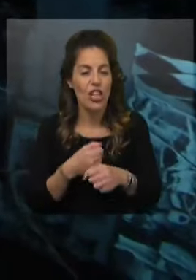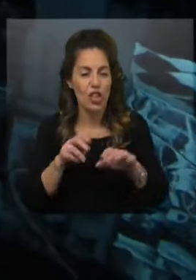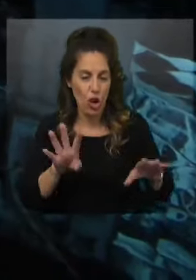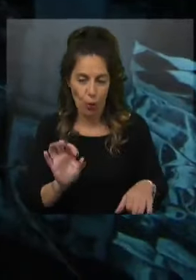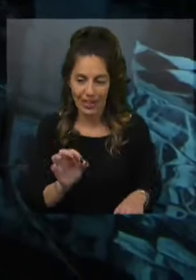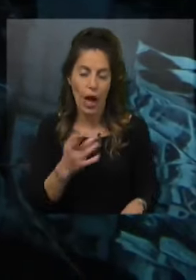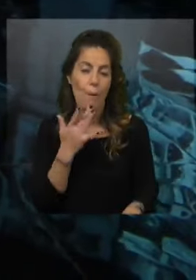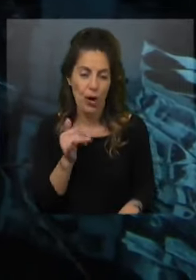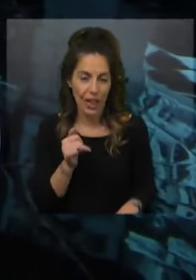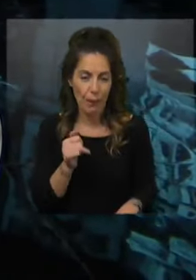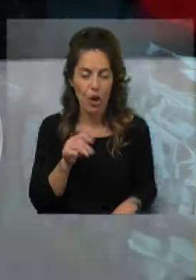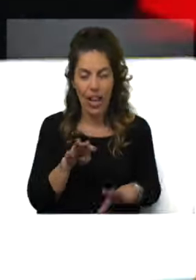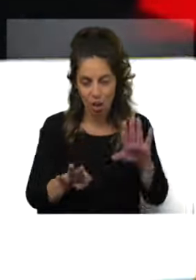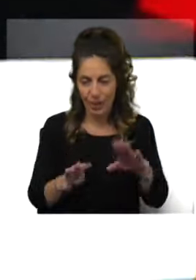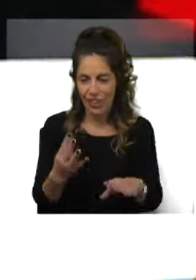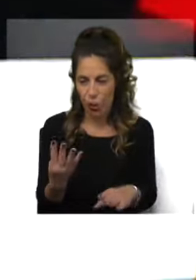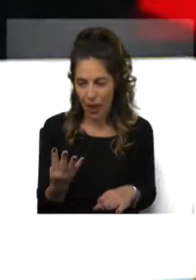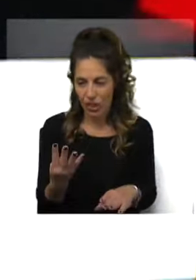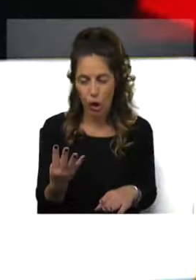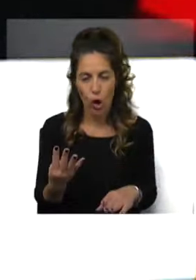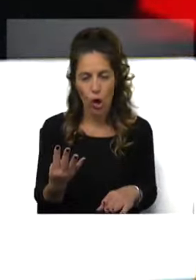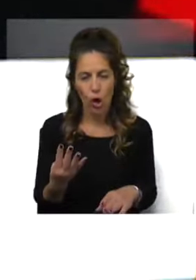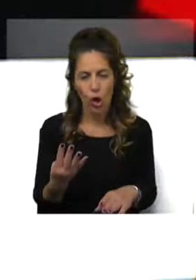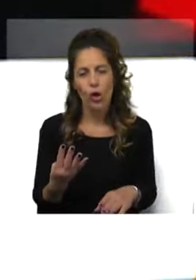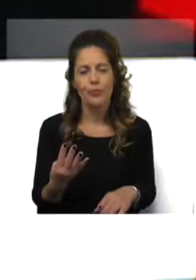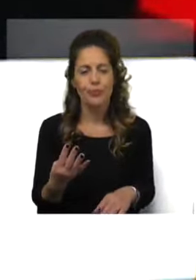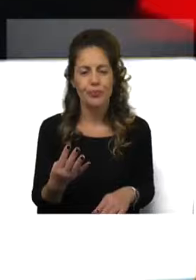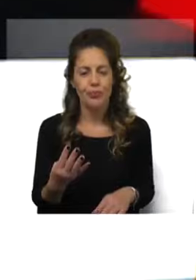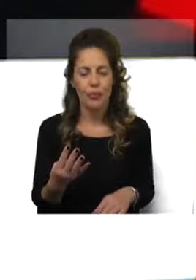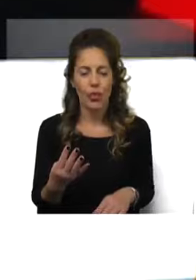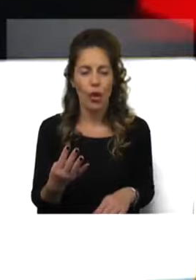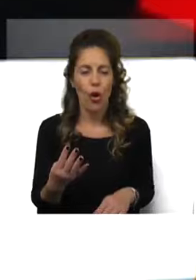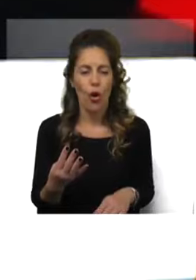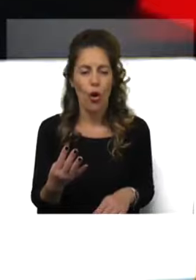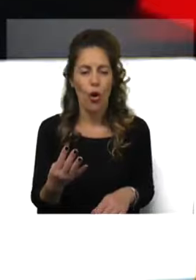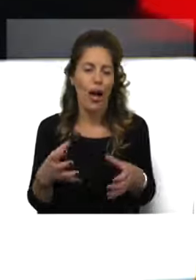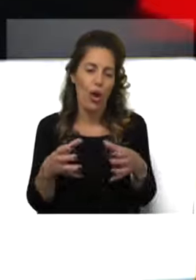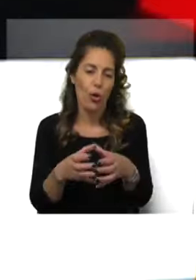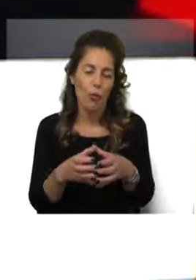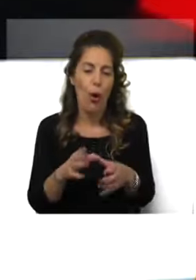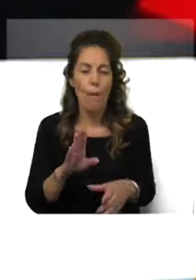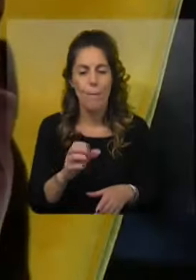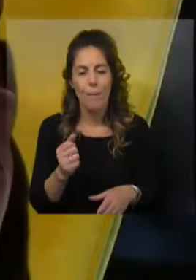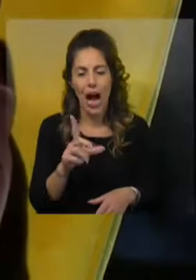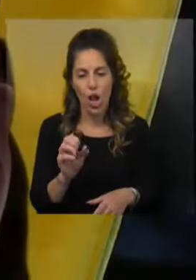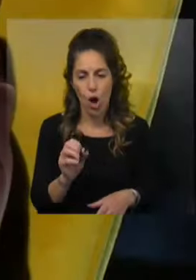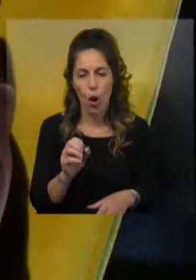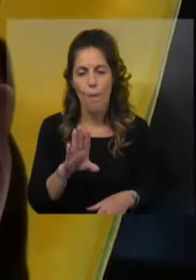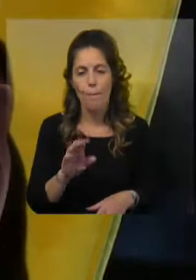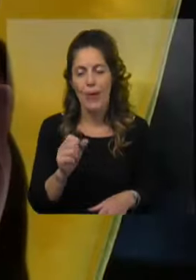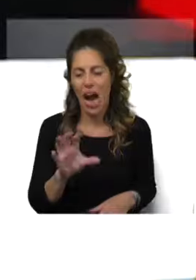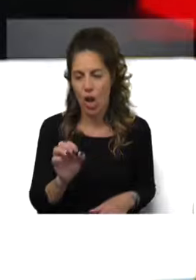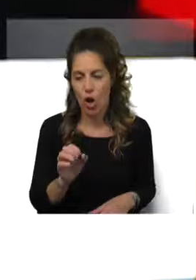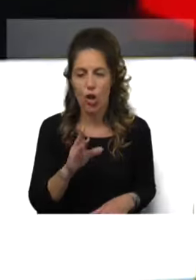ejemplo la Cruzada 94 o eh lo que era la abigada pao y palo la 15 2122 de García